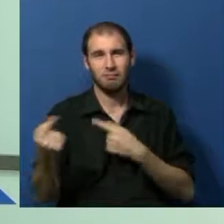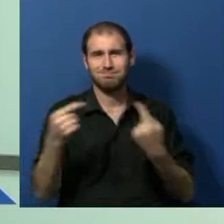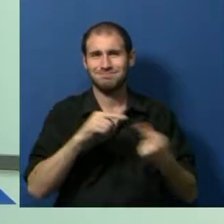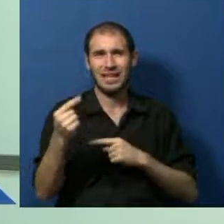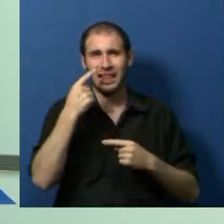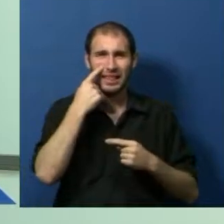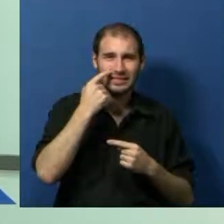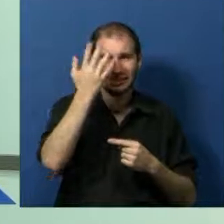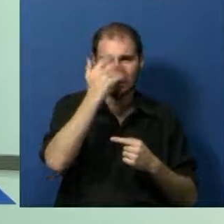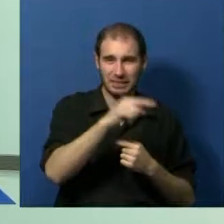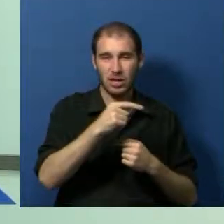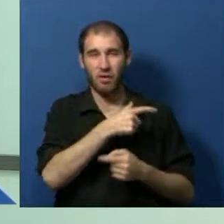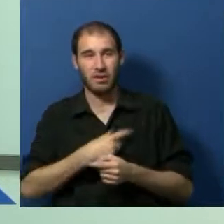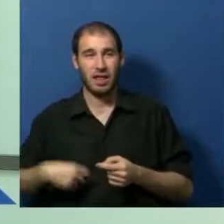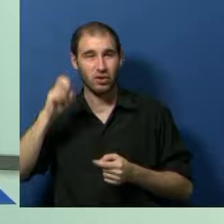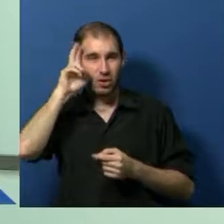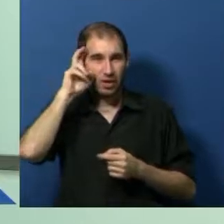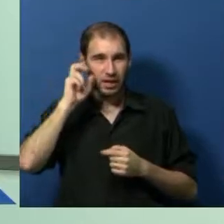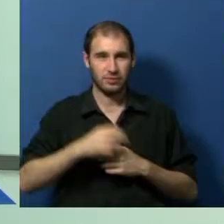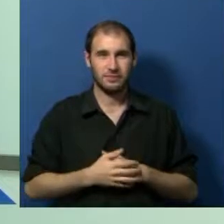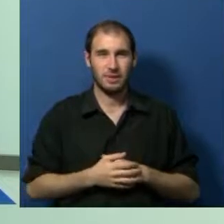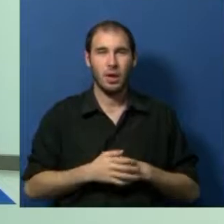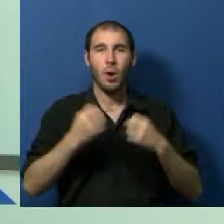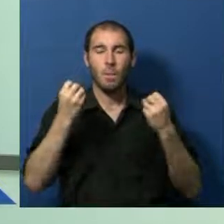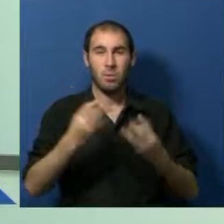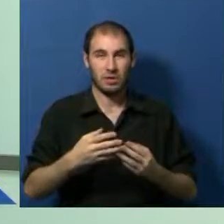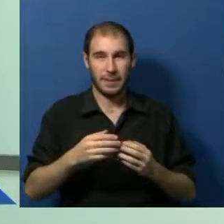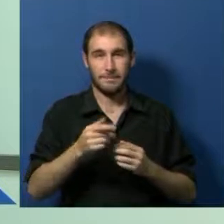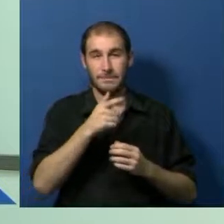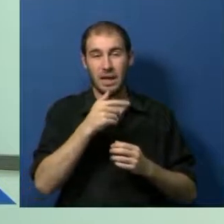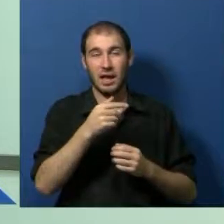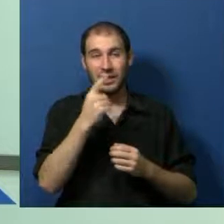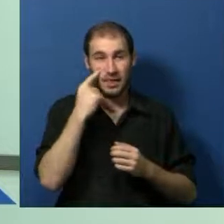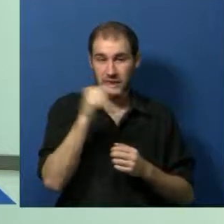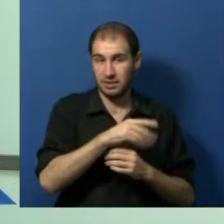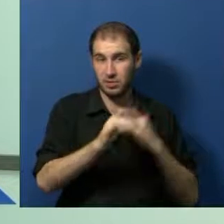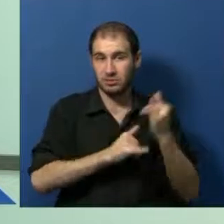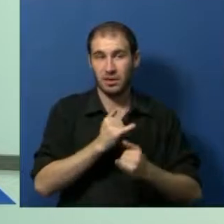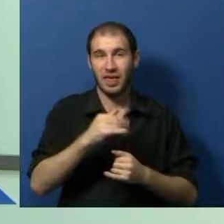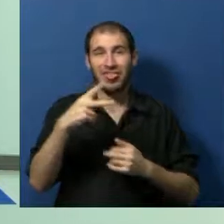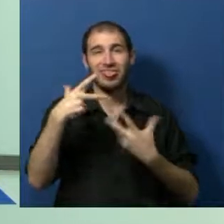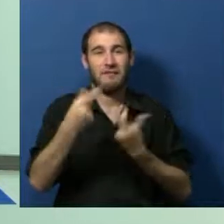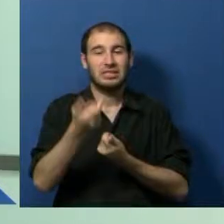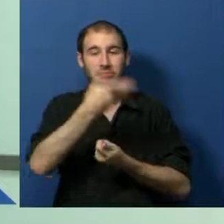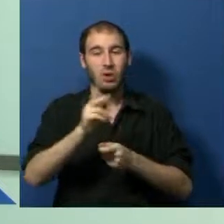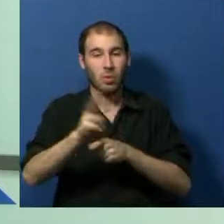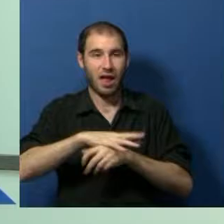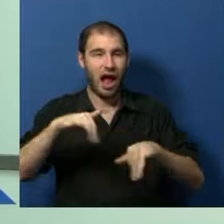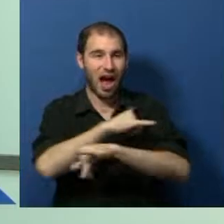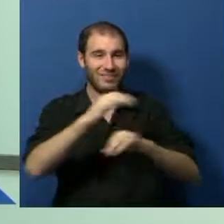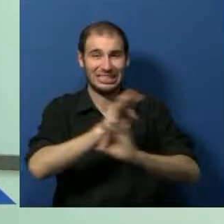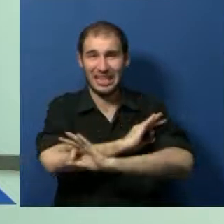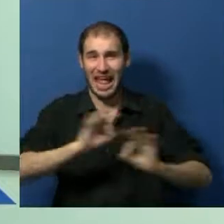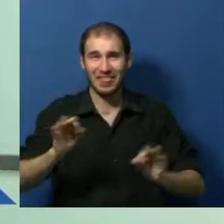entre el intendente de San Martín y el gobernador Alfredo Cornejo porque, según el jefe comunal, no avisó Defensa Civil y no alertó sobre